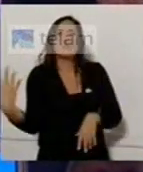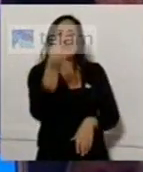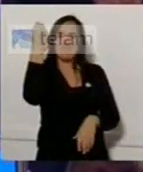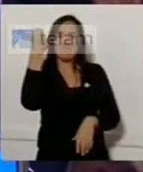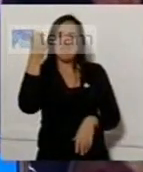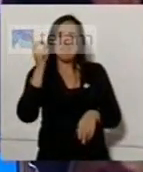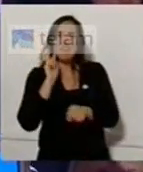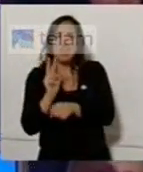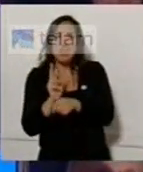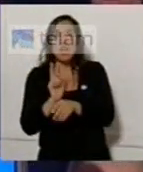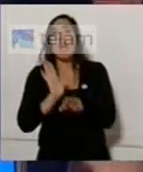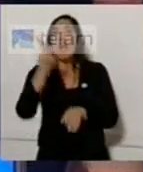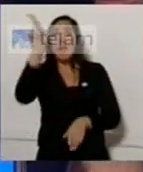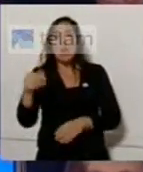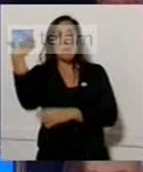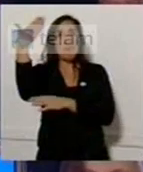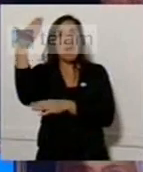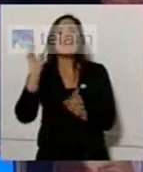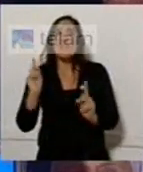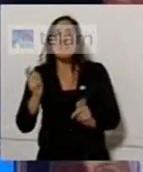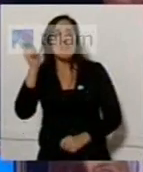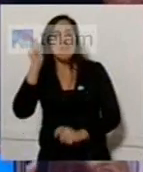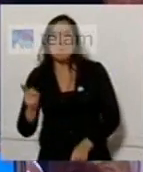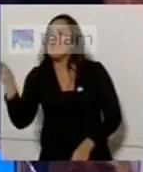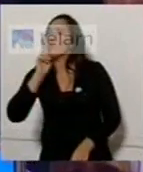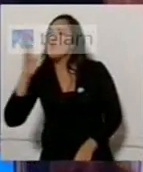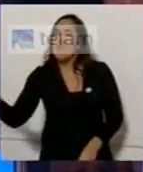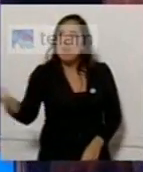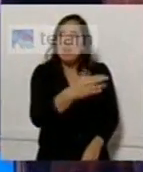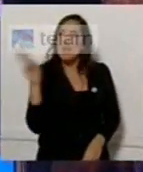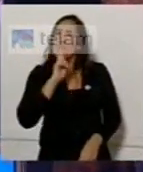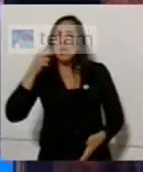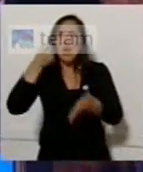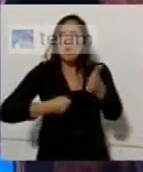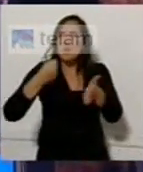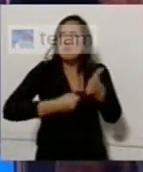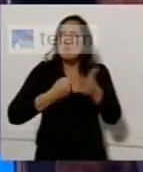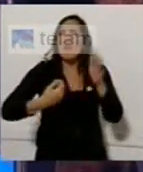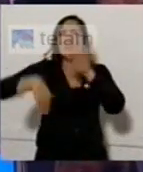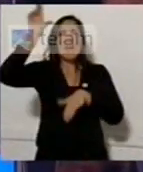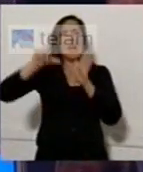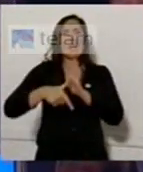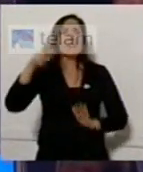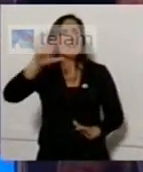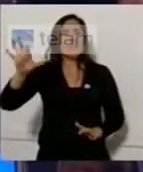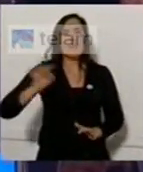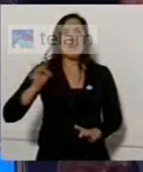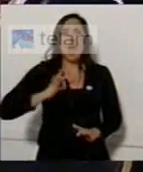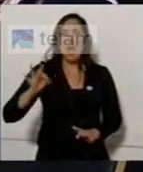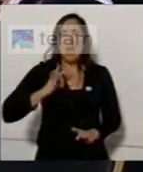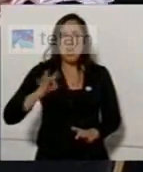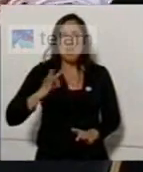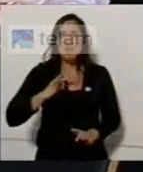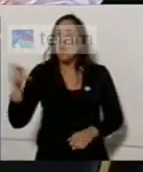es estas mujeres que han luchado por más de 35 años